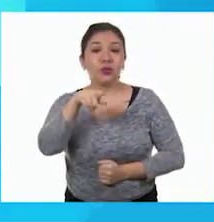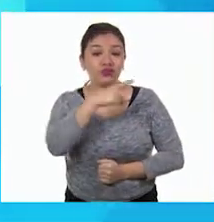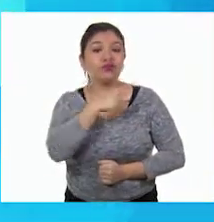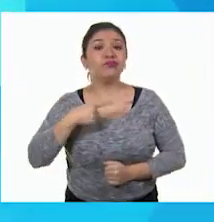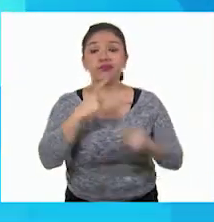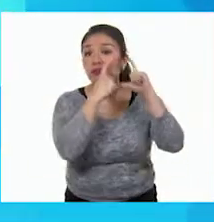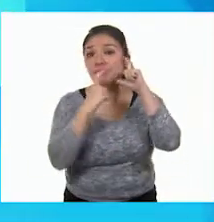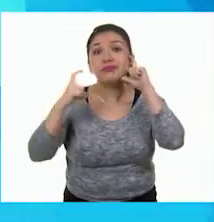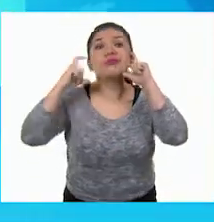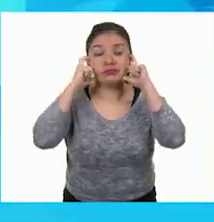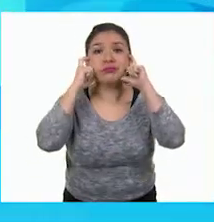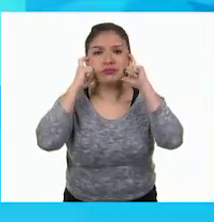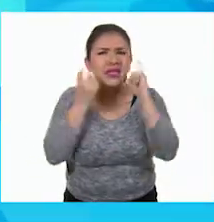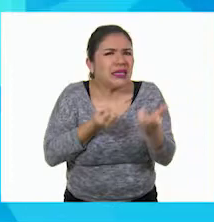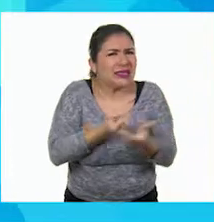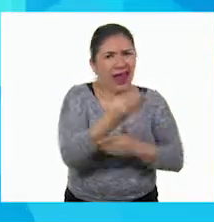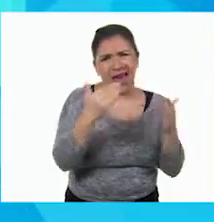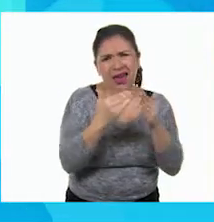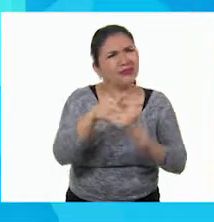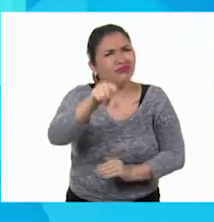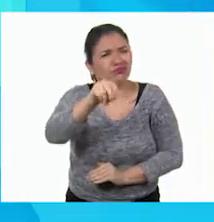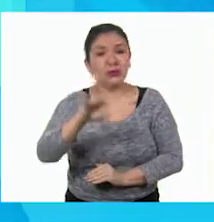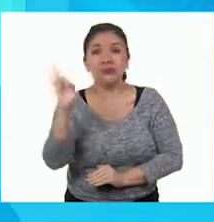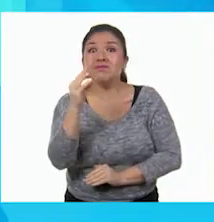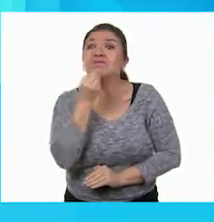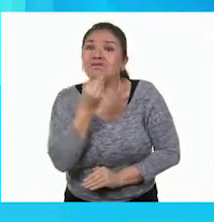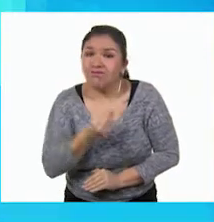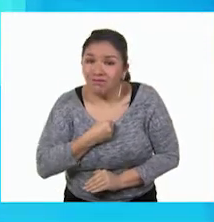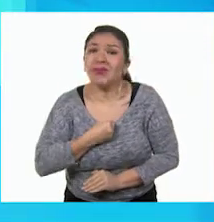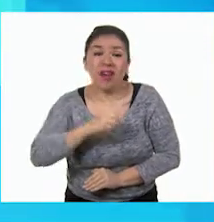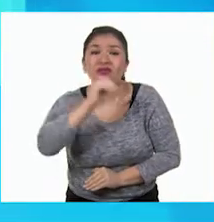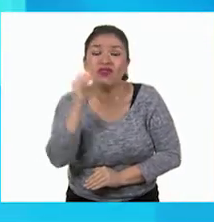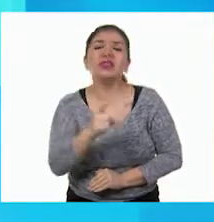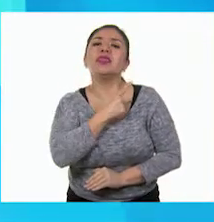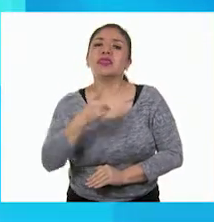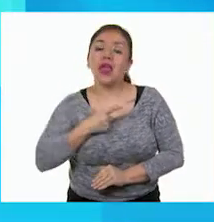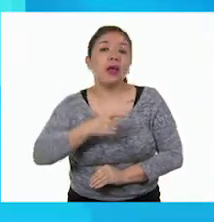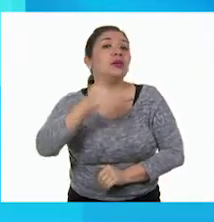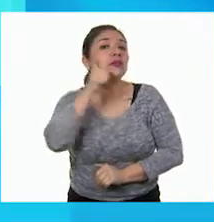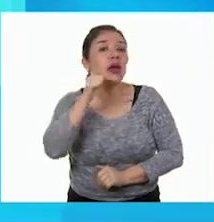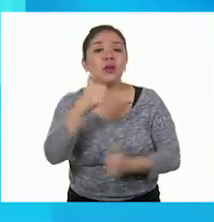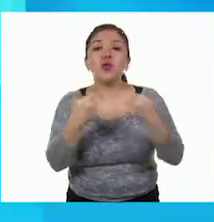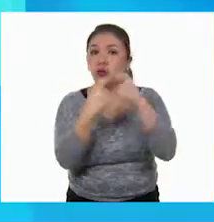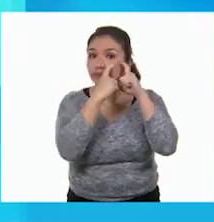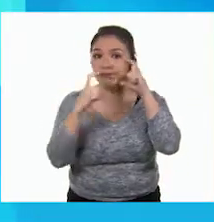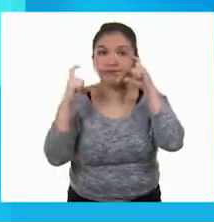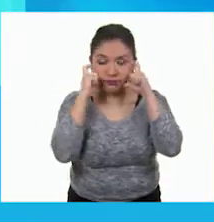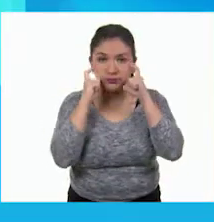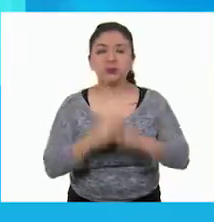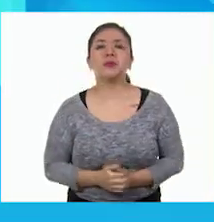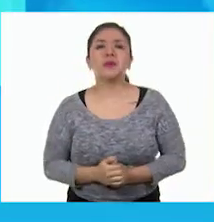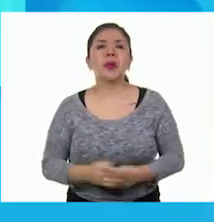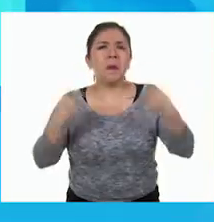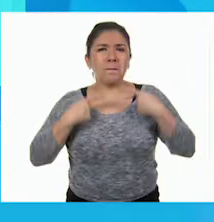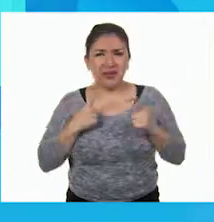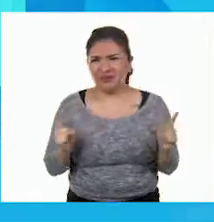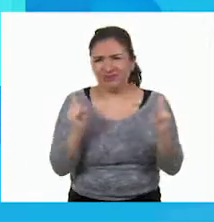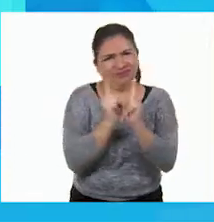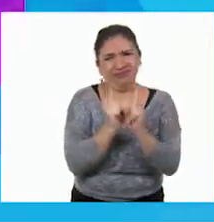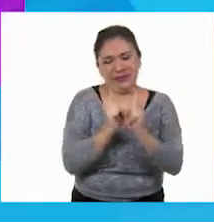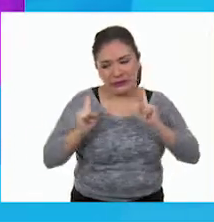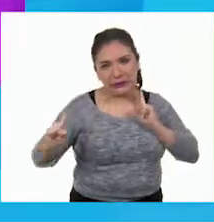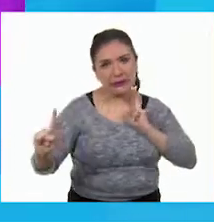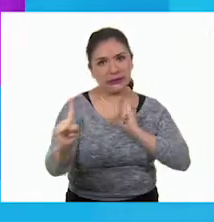Utiliza cubrebocas. No salgas de casa y si tienes que hacerlo, recuerda que es obligatorio utilizarlo. Mantén la sana